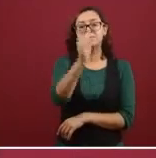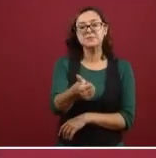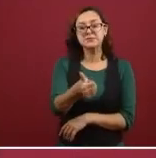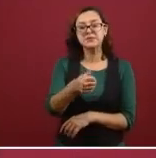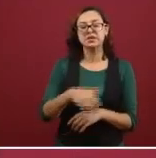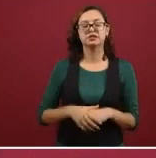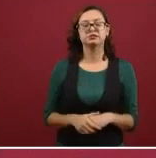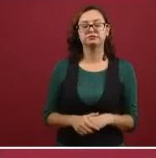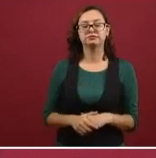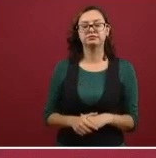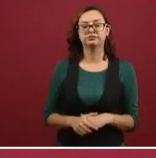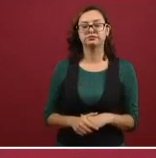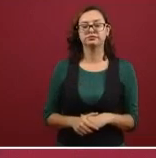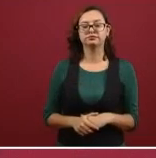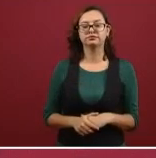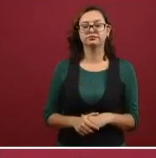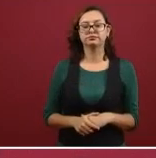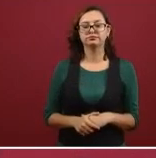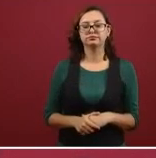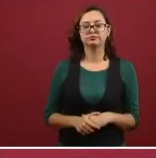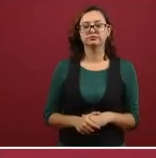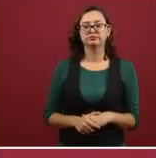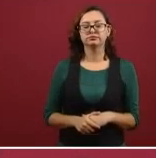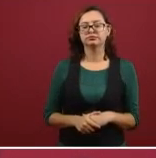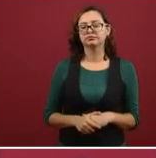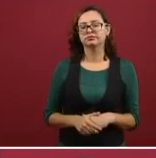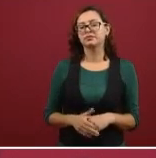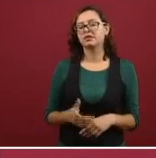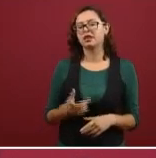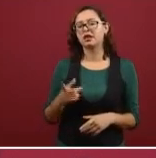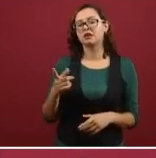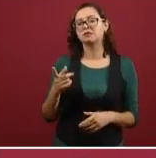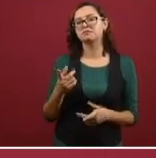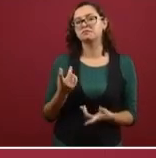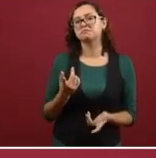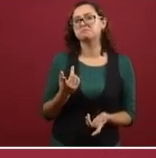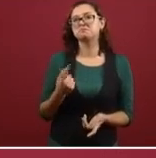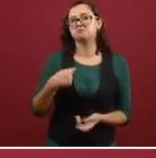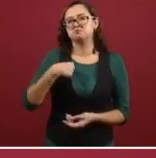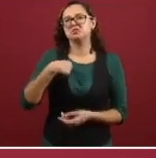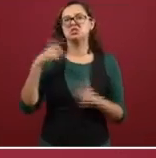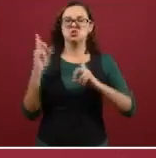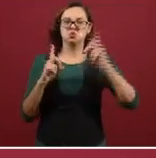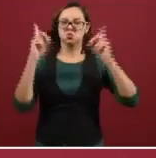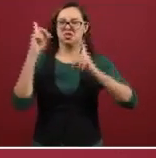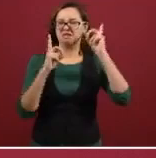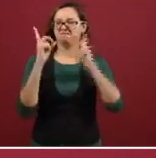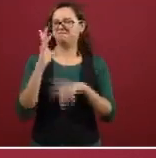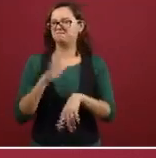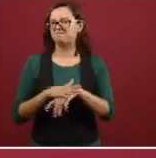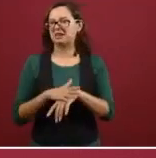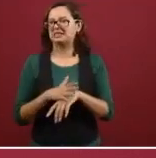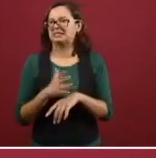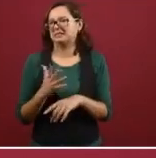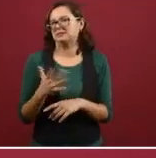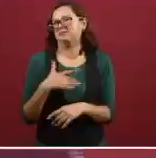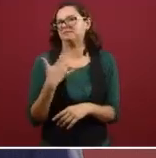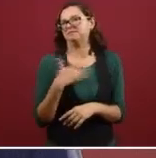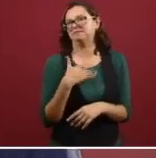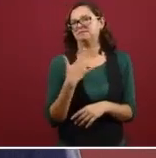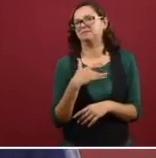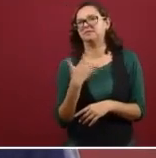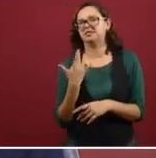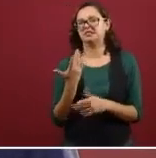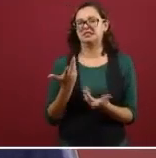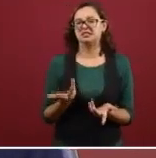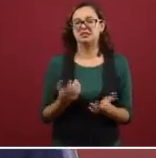¿cuál es el cuestionamiento principal a las calificadoras? Como al